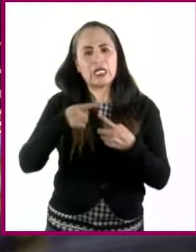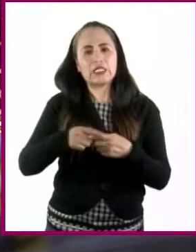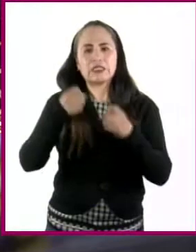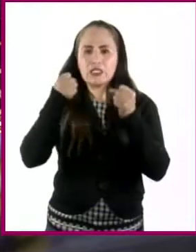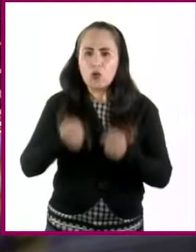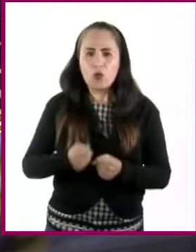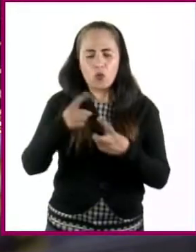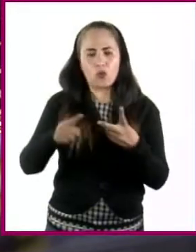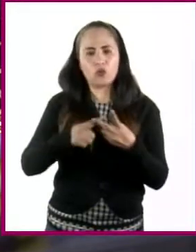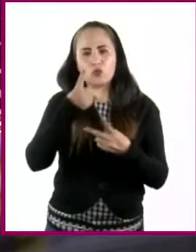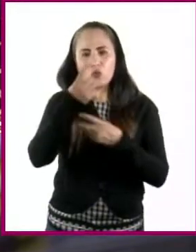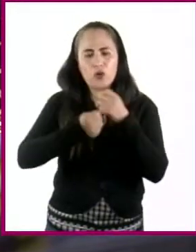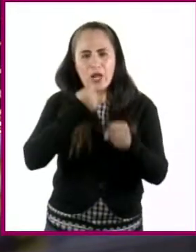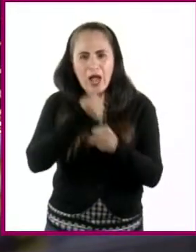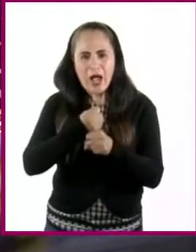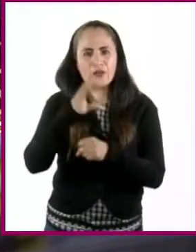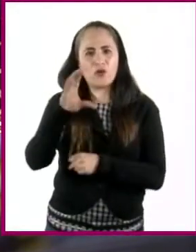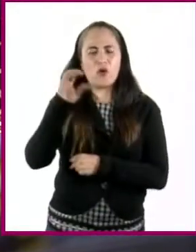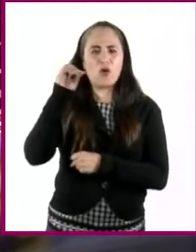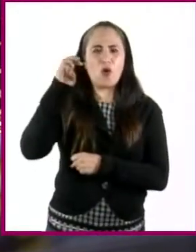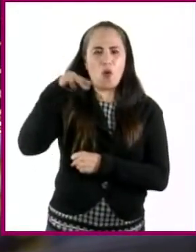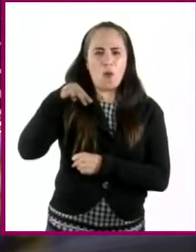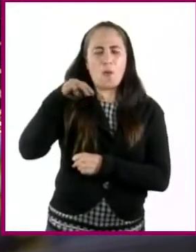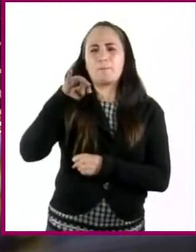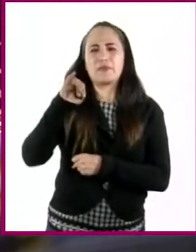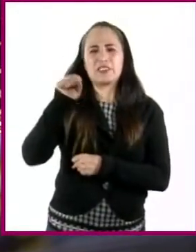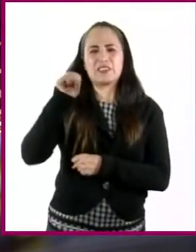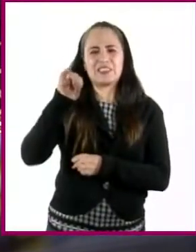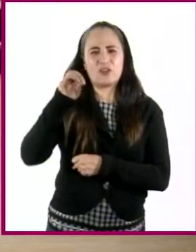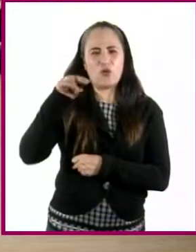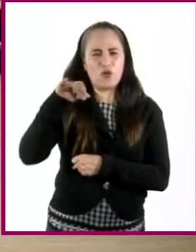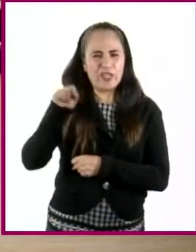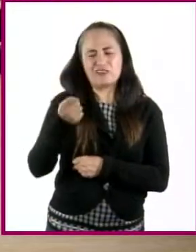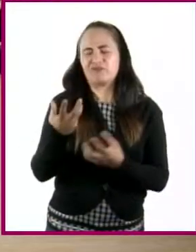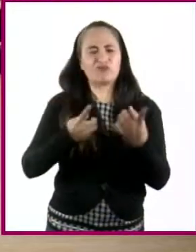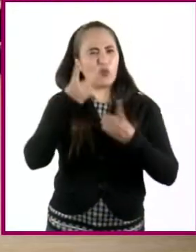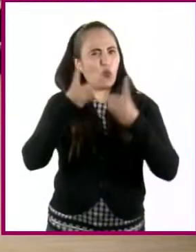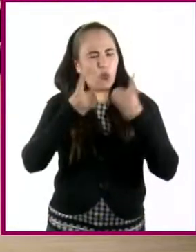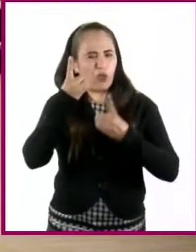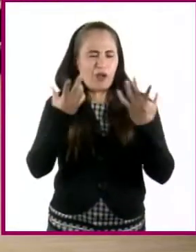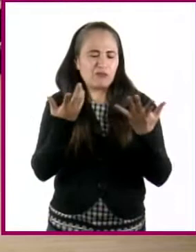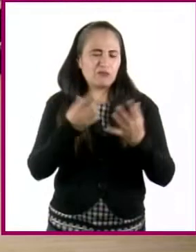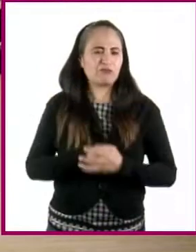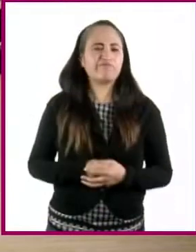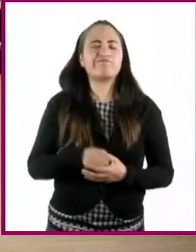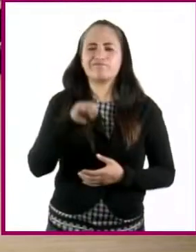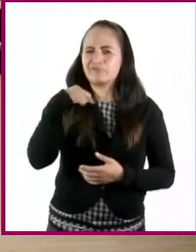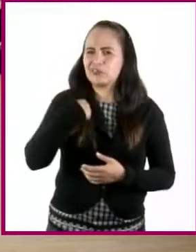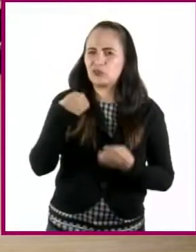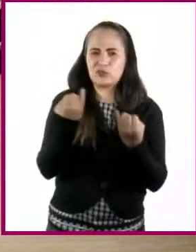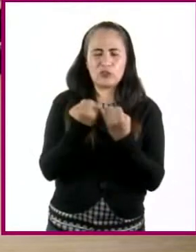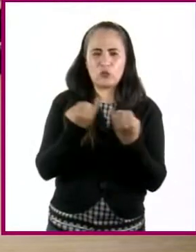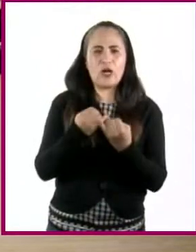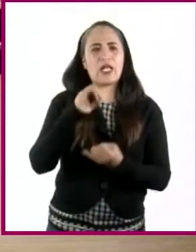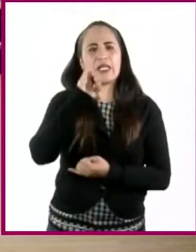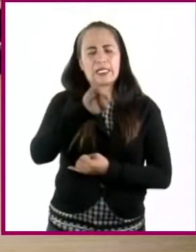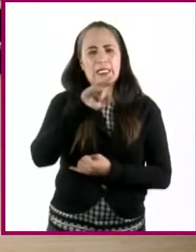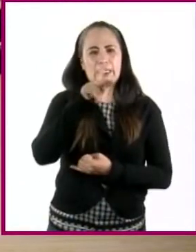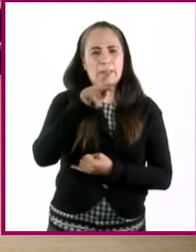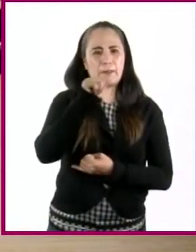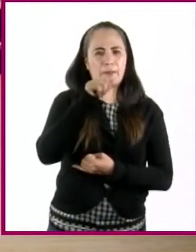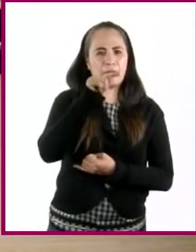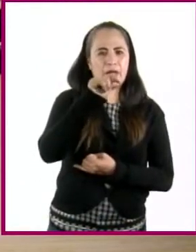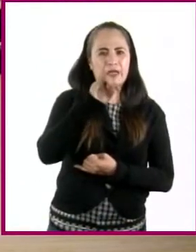las anualidades, las comisiones y todo eso me parecen muy poco claras. A mí también. Creo que Patia podría aclararnos cómo funcionan